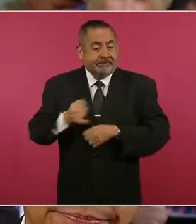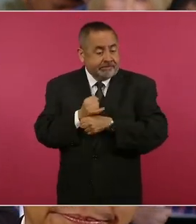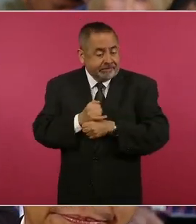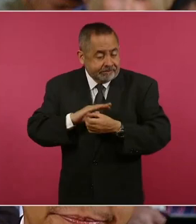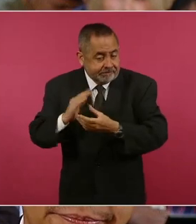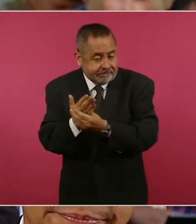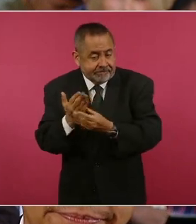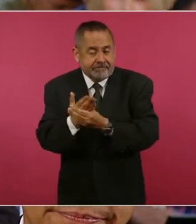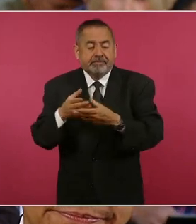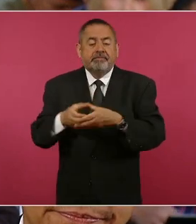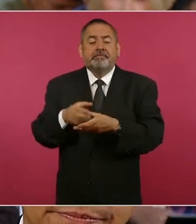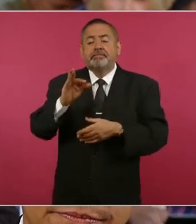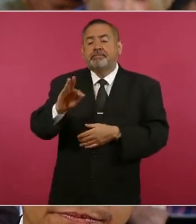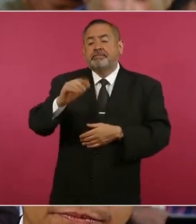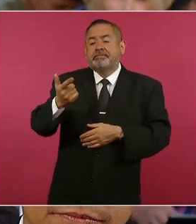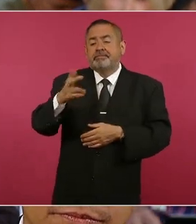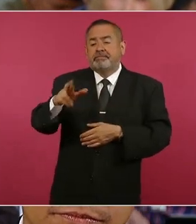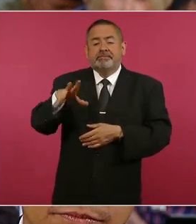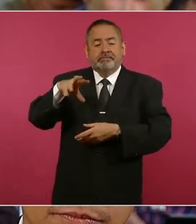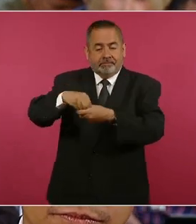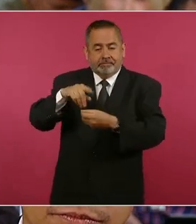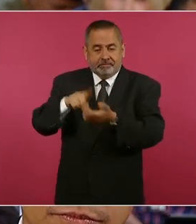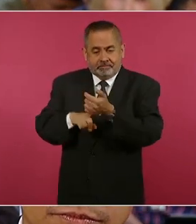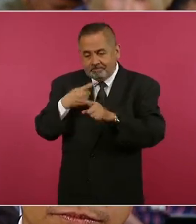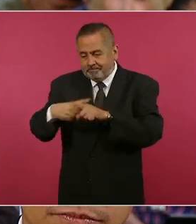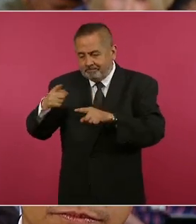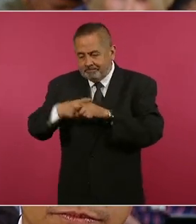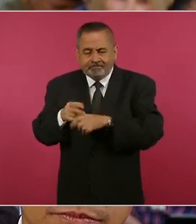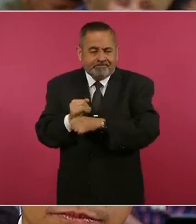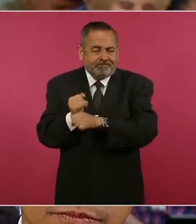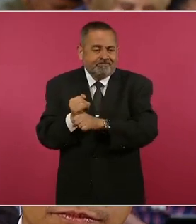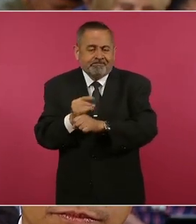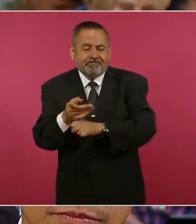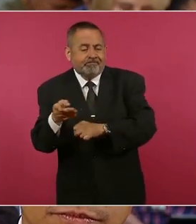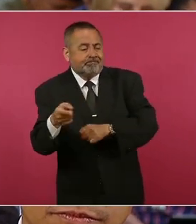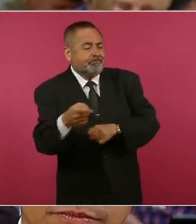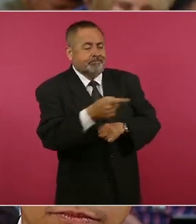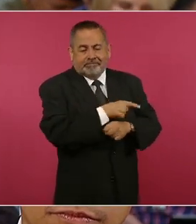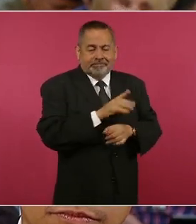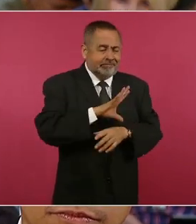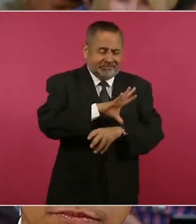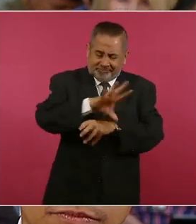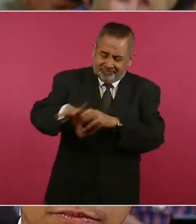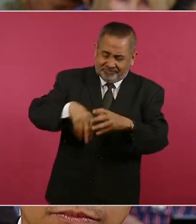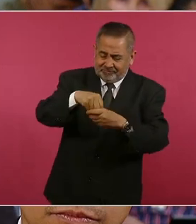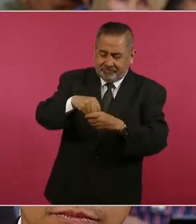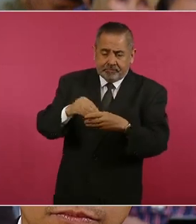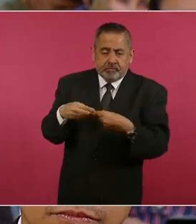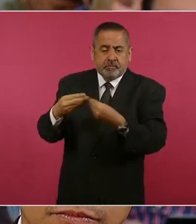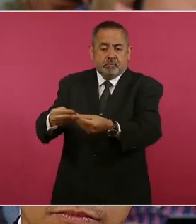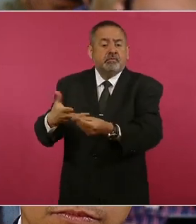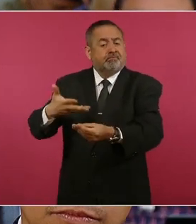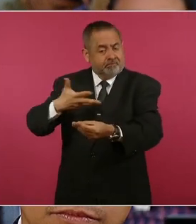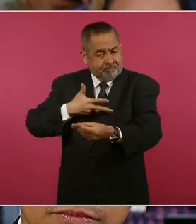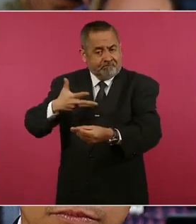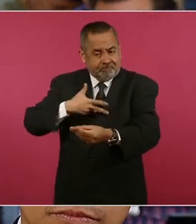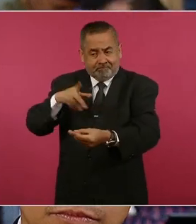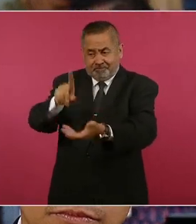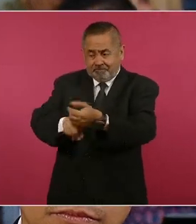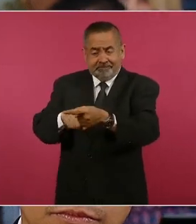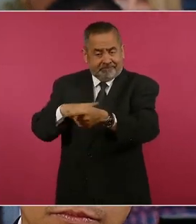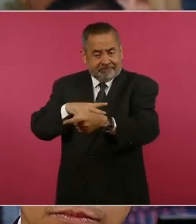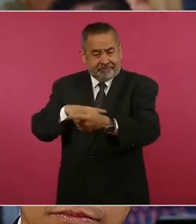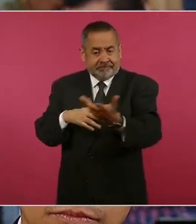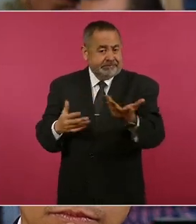manos de la Fiscalía General, que contiene varias averiguaciones previas, indican que en efecto toda esa información sí se tuvo. También